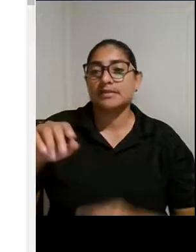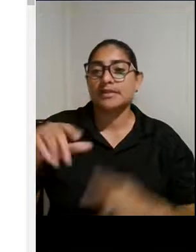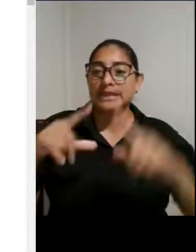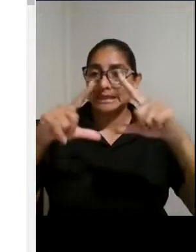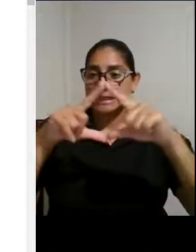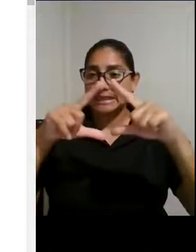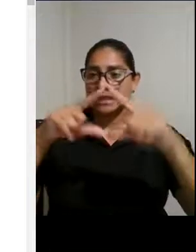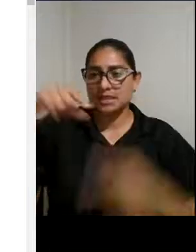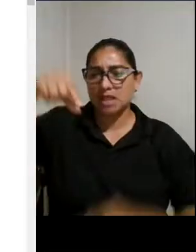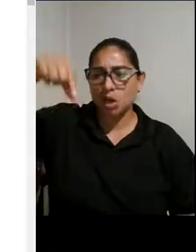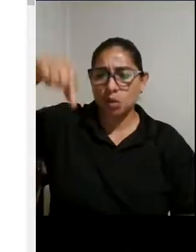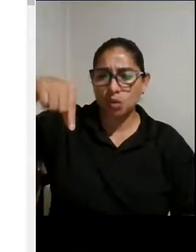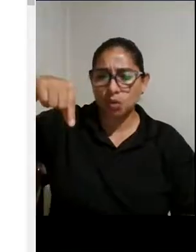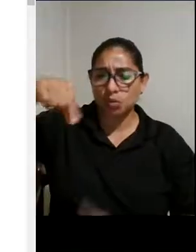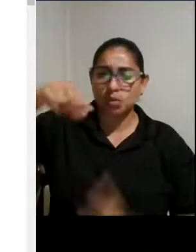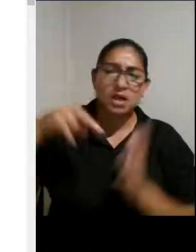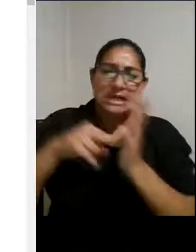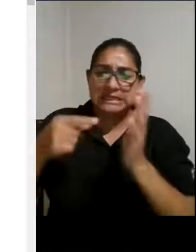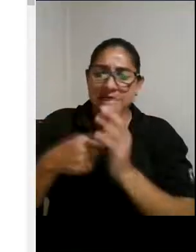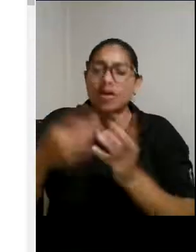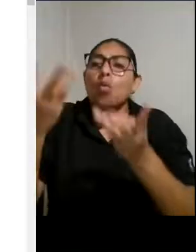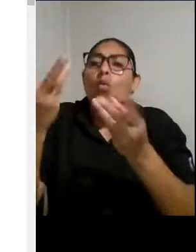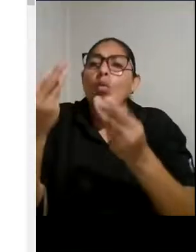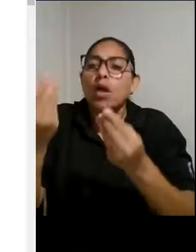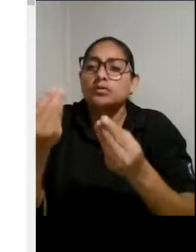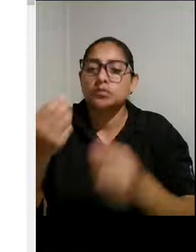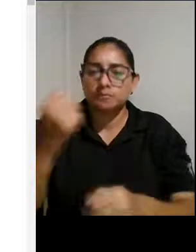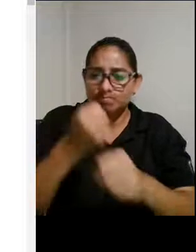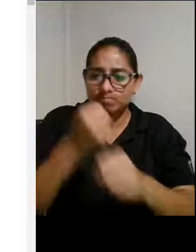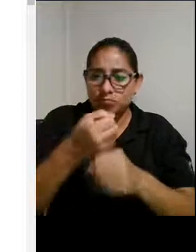para referirse al cambio en las unidades producidas.